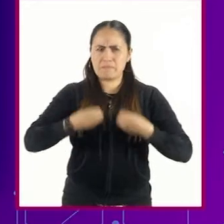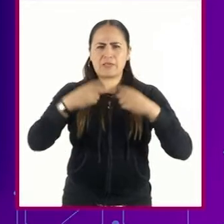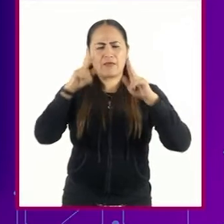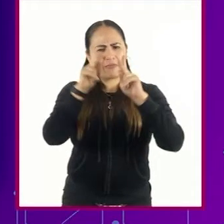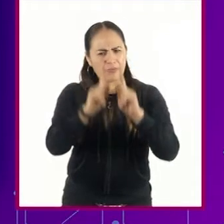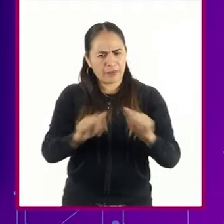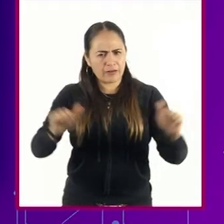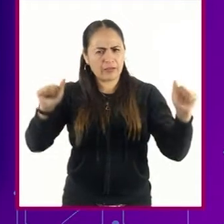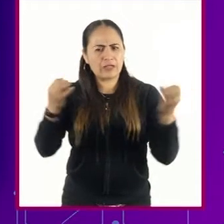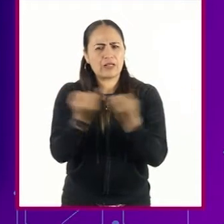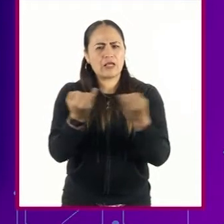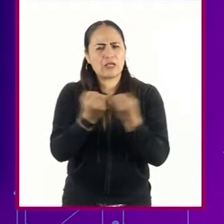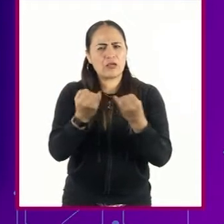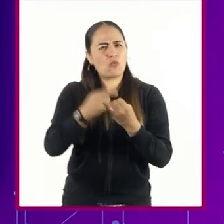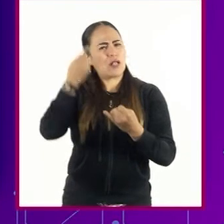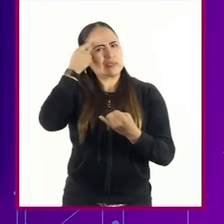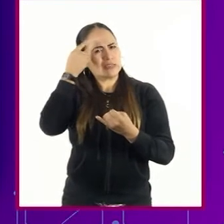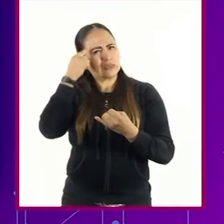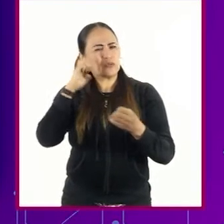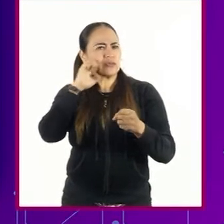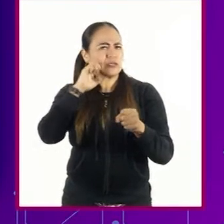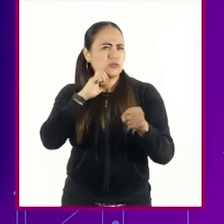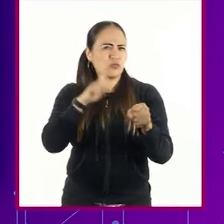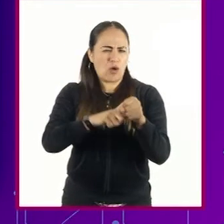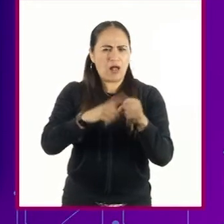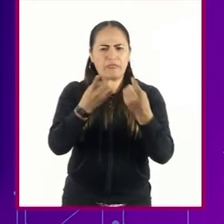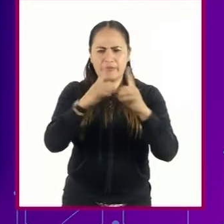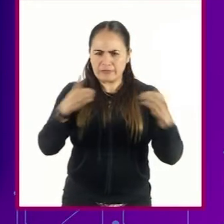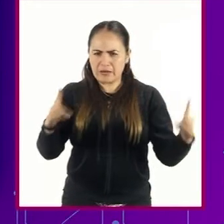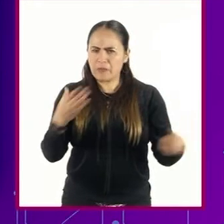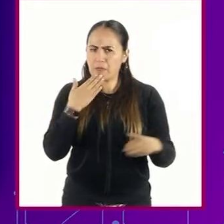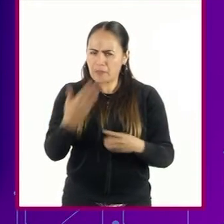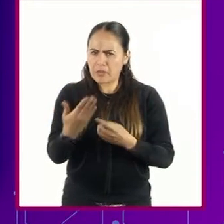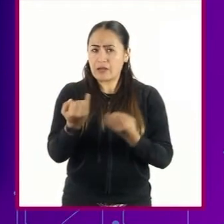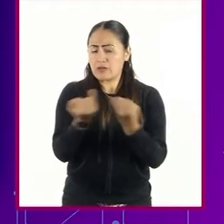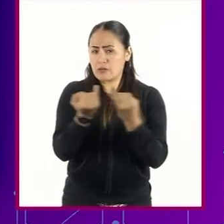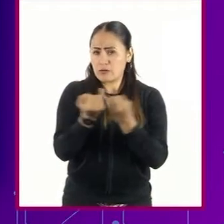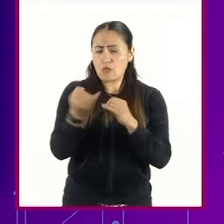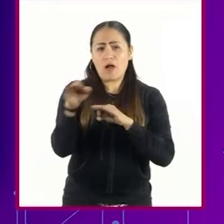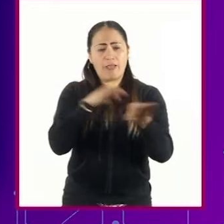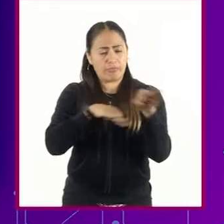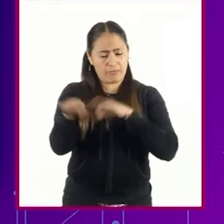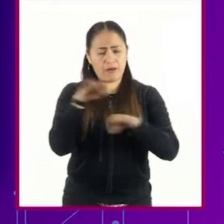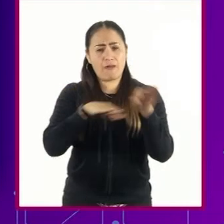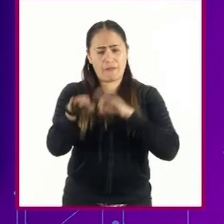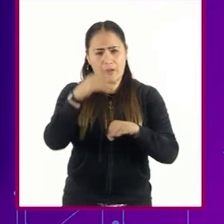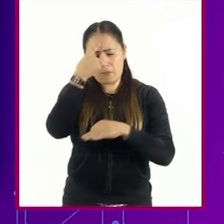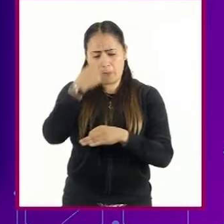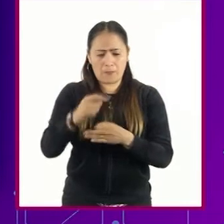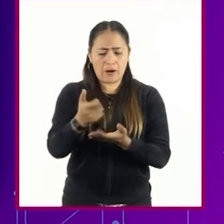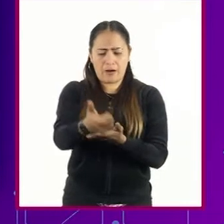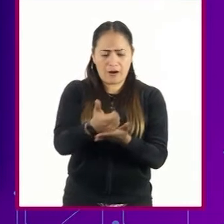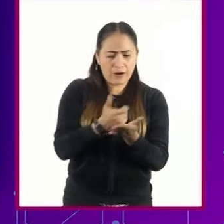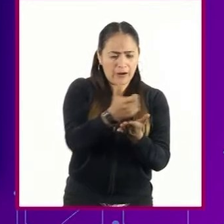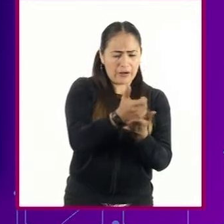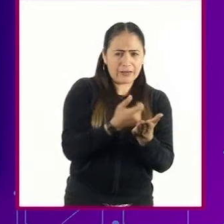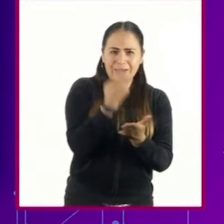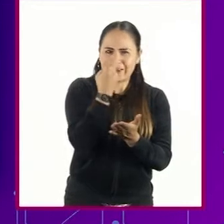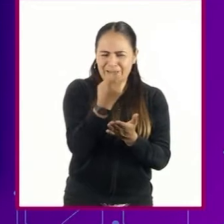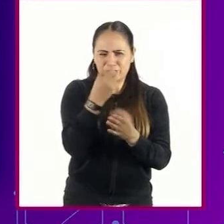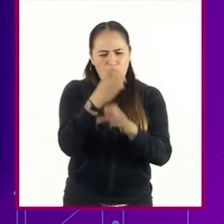psicosexual, pero también tener dónde vivir y un empleo que nos permita cubrir las necesidades